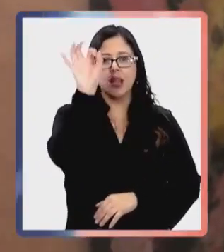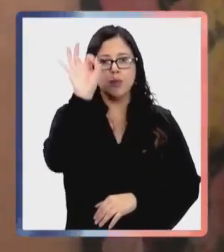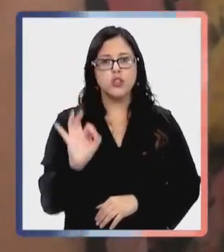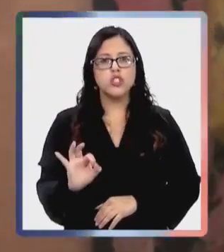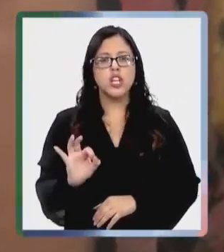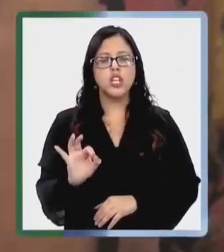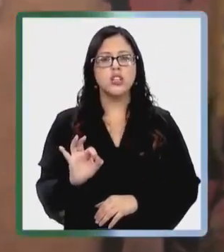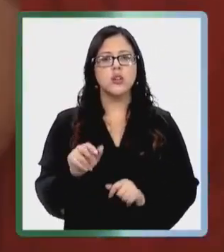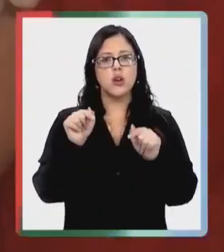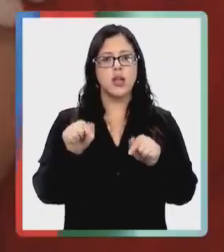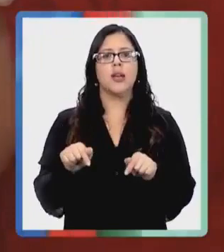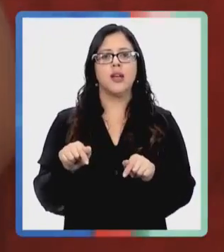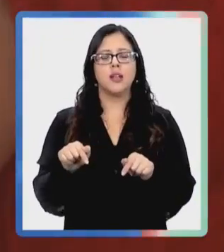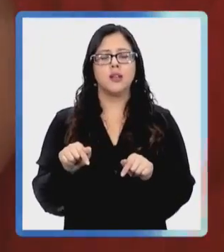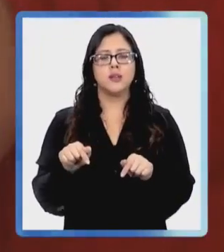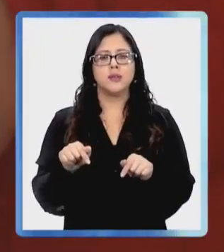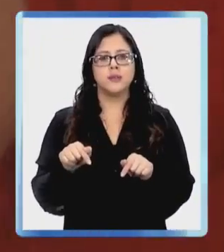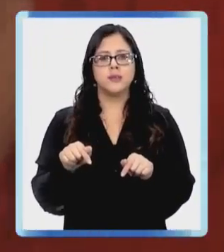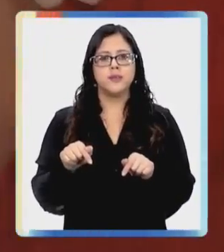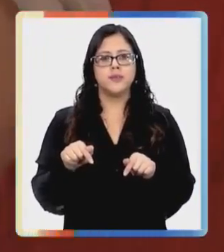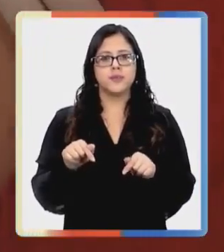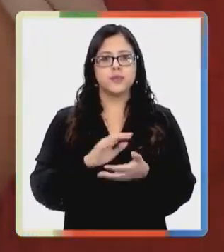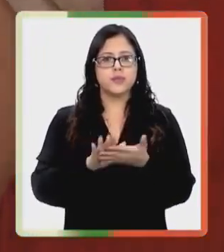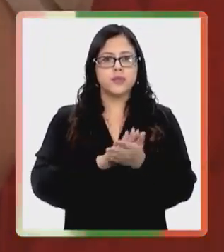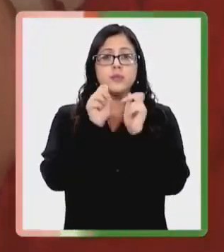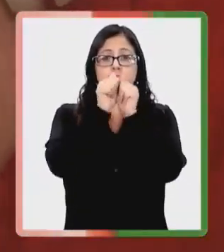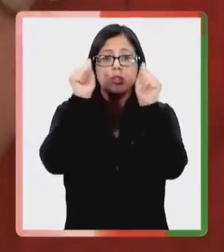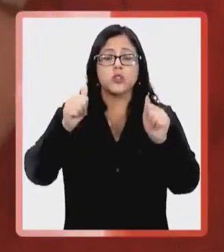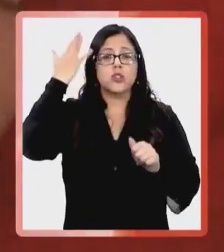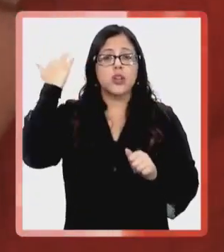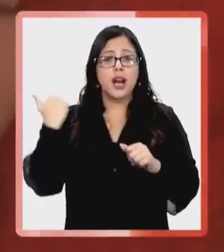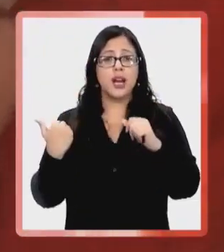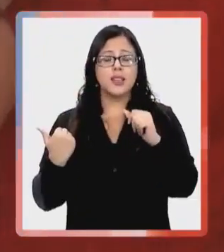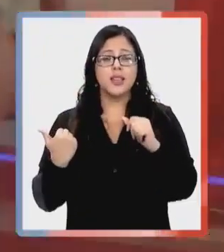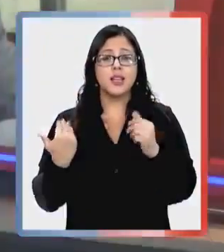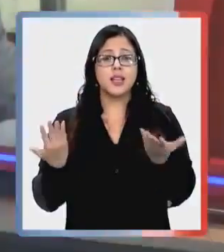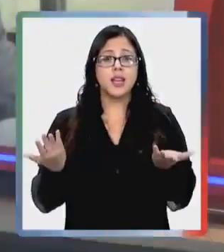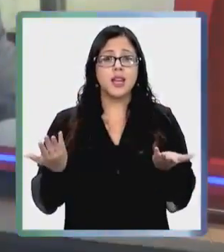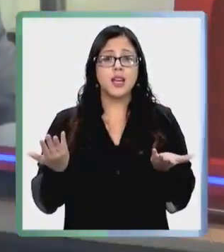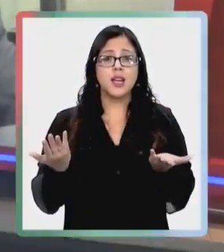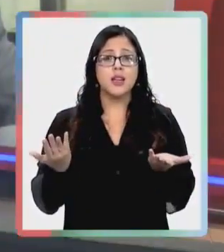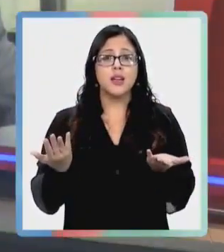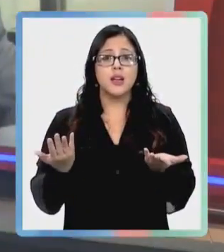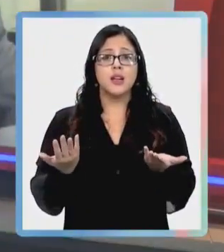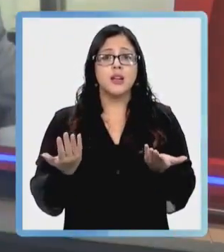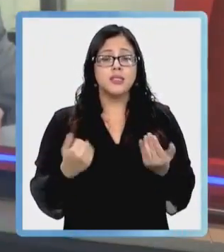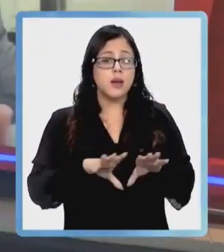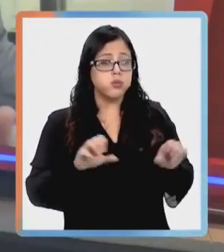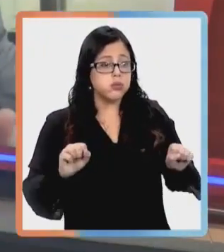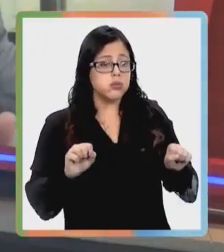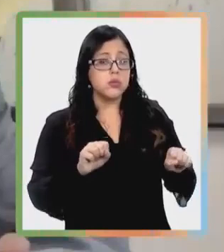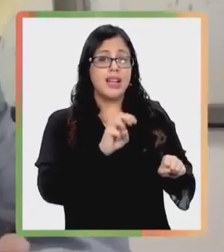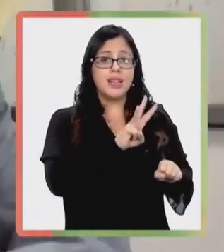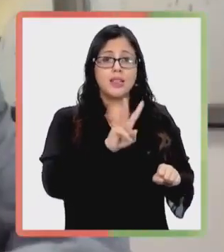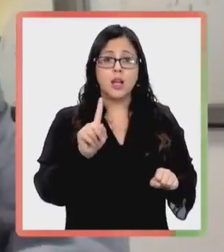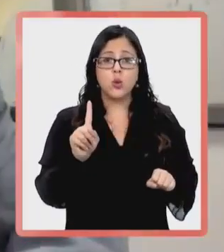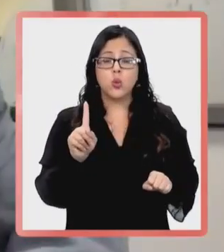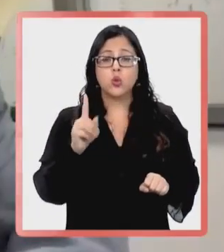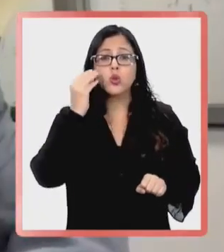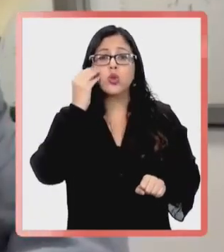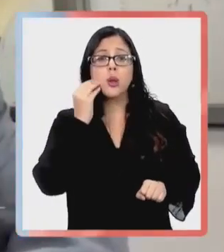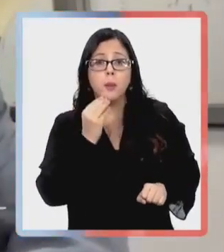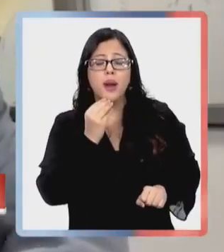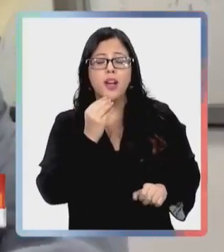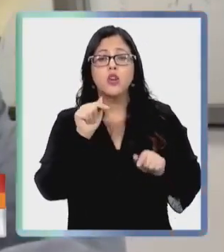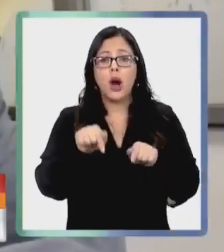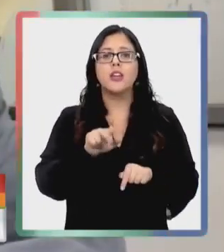65-66% de la cobertura, cuando autoridades anteriores que no voy a nombrar habían prometido que el 31 de mayo